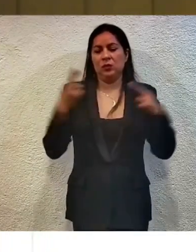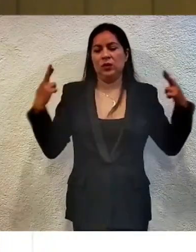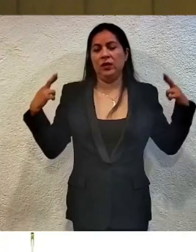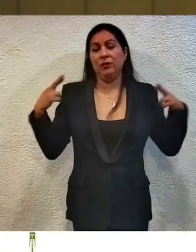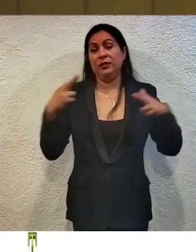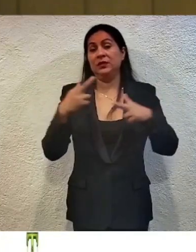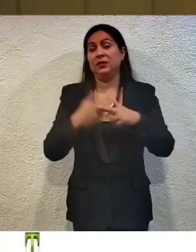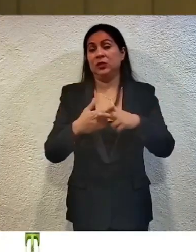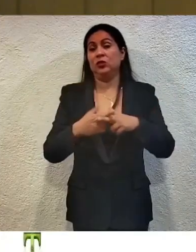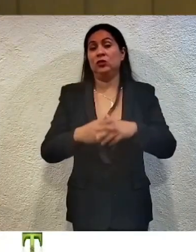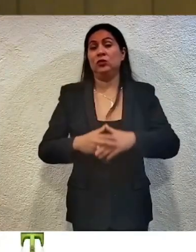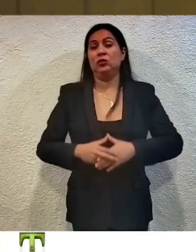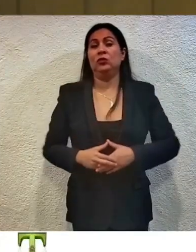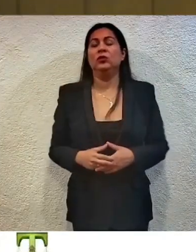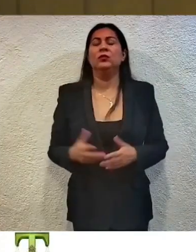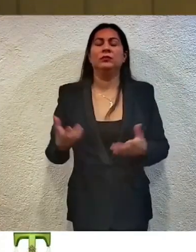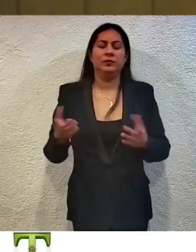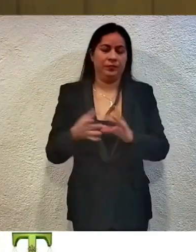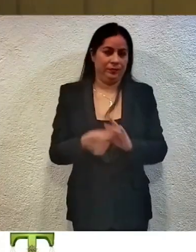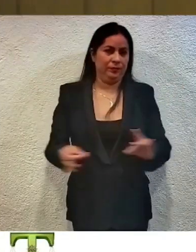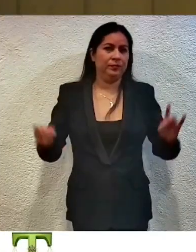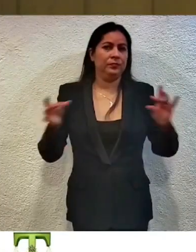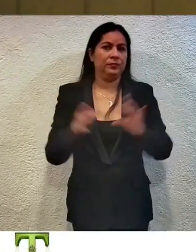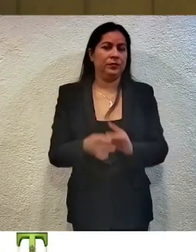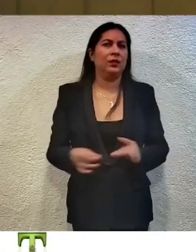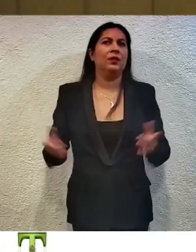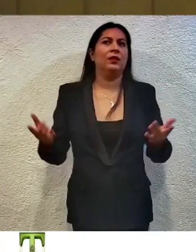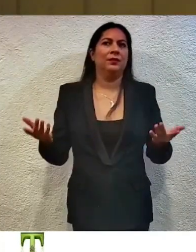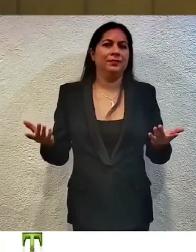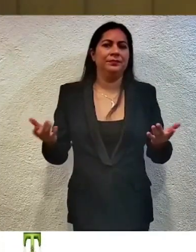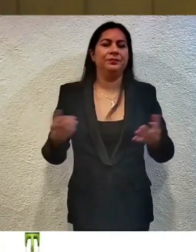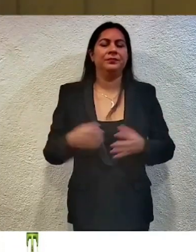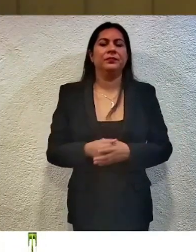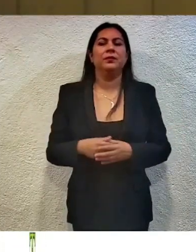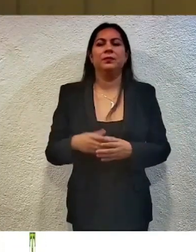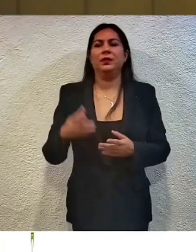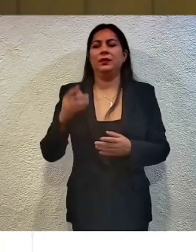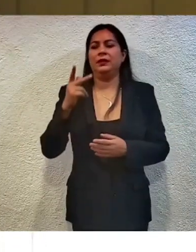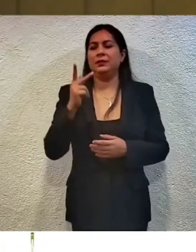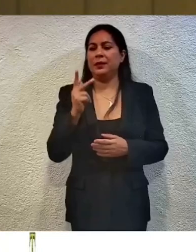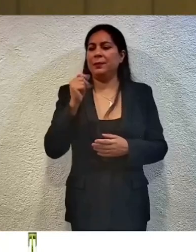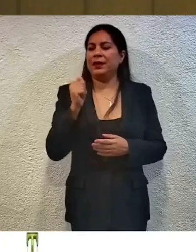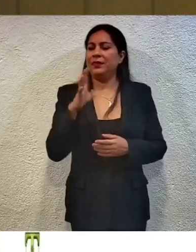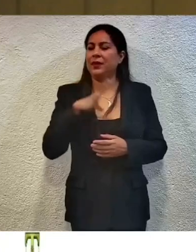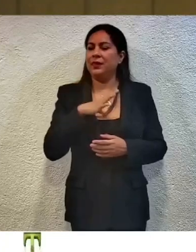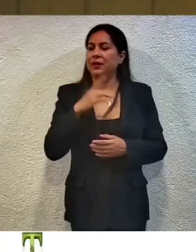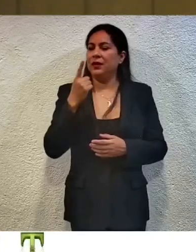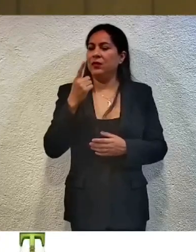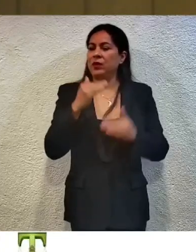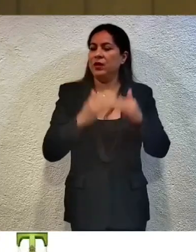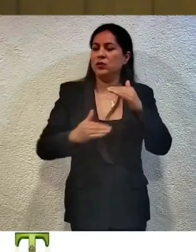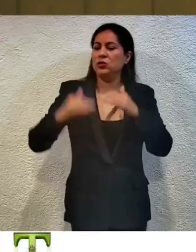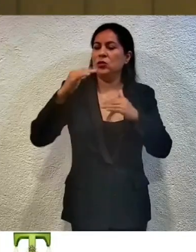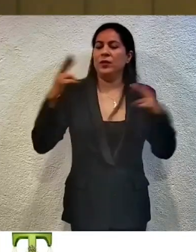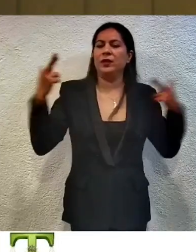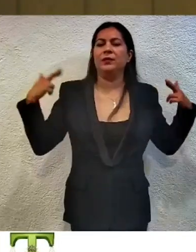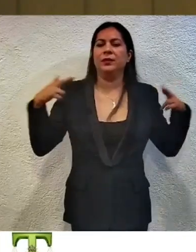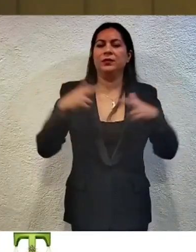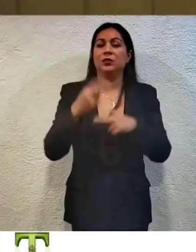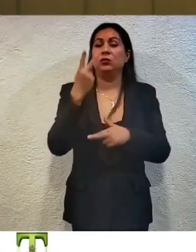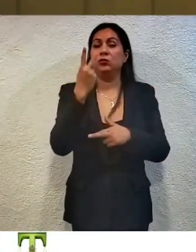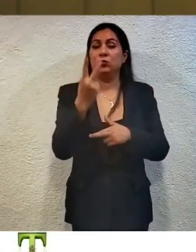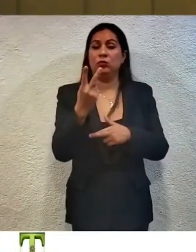subrepresentación. Es decir, mientras el Partido del Trabajo tiene una sobrerepresentación con